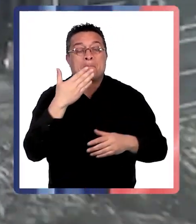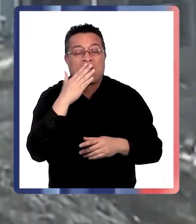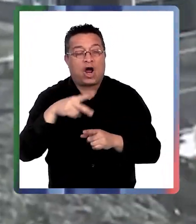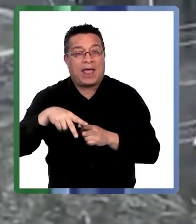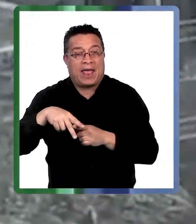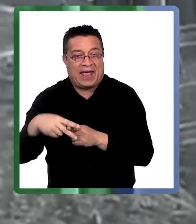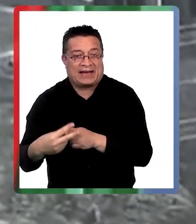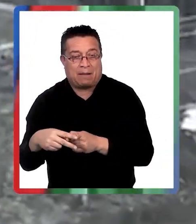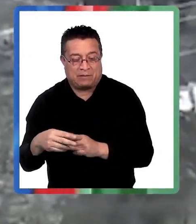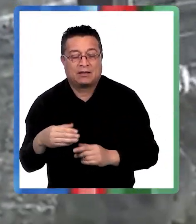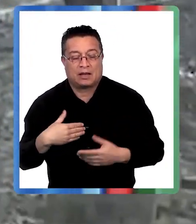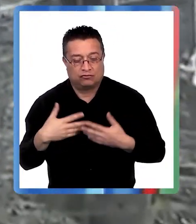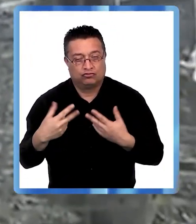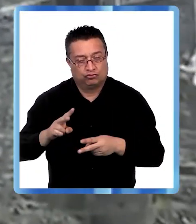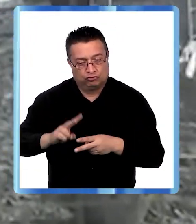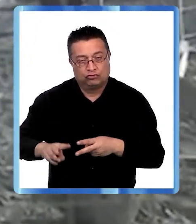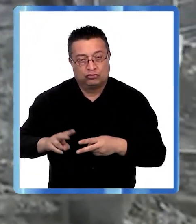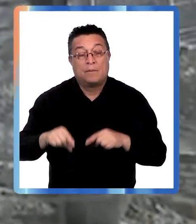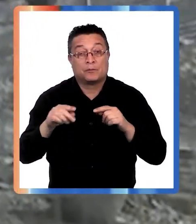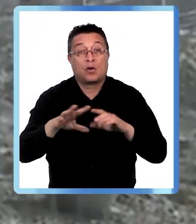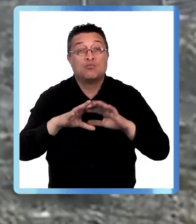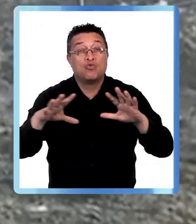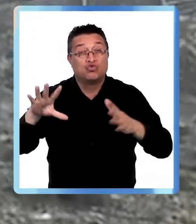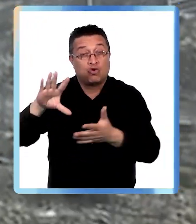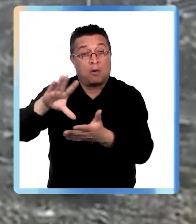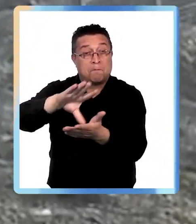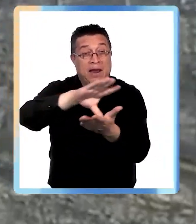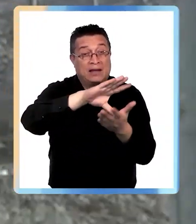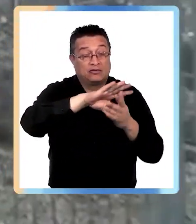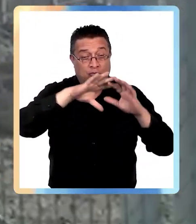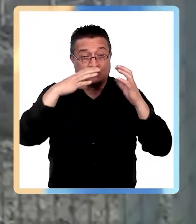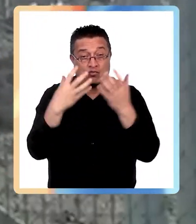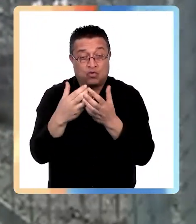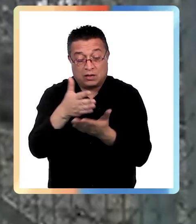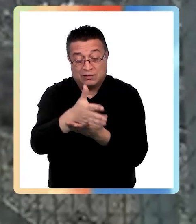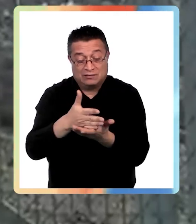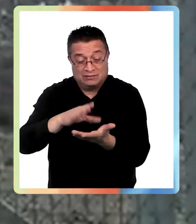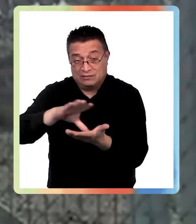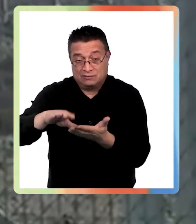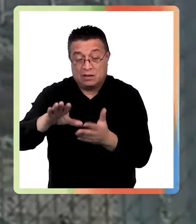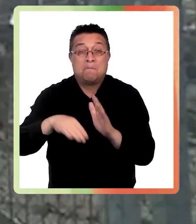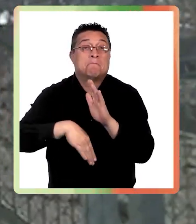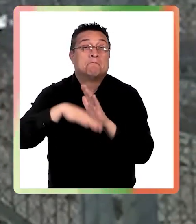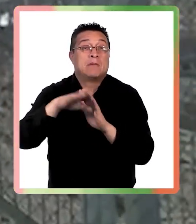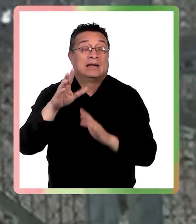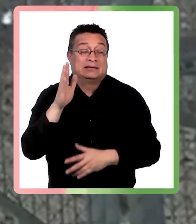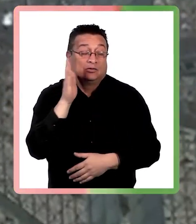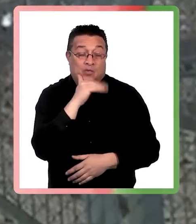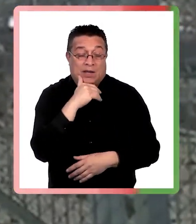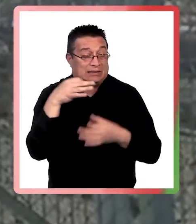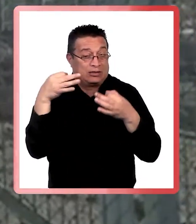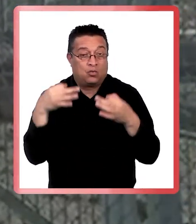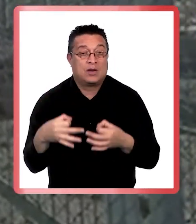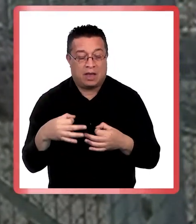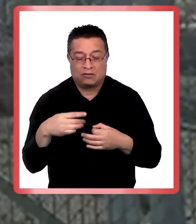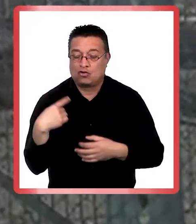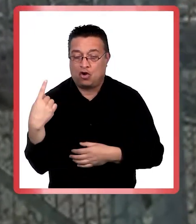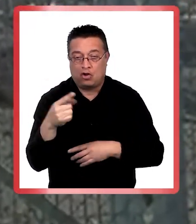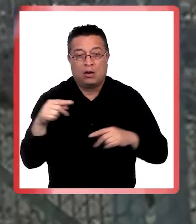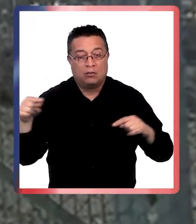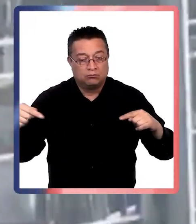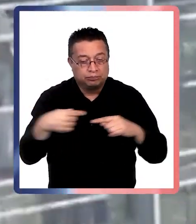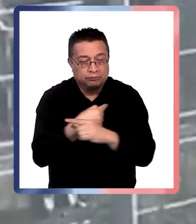fronterizo. En muchos países del planeta la frontera se ha transformado en el lugar más inseguro. Más inseguro, es el lugar por